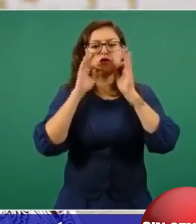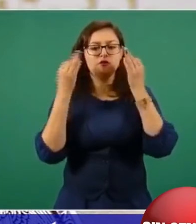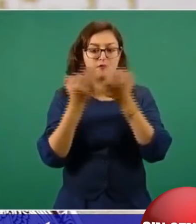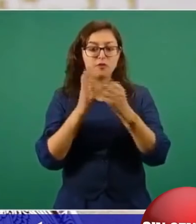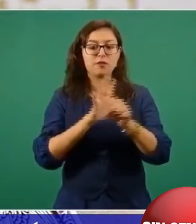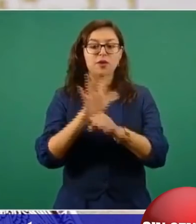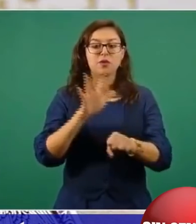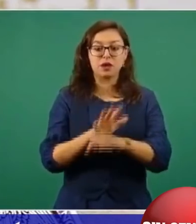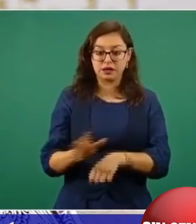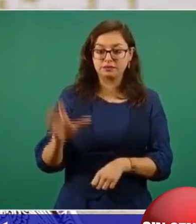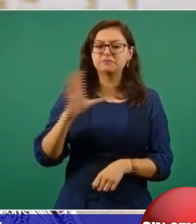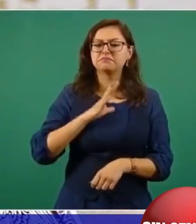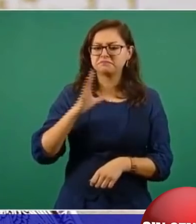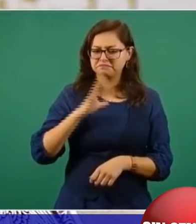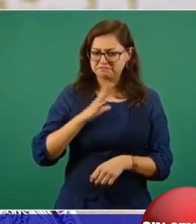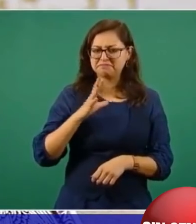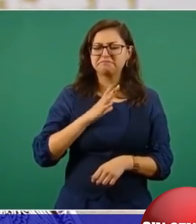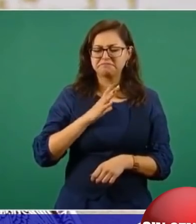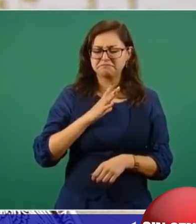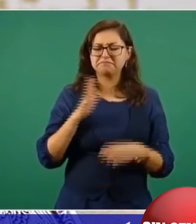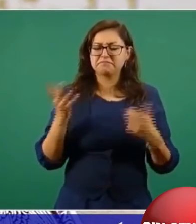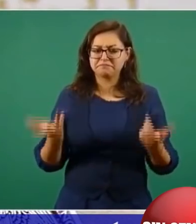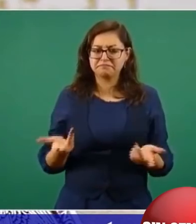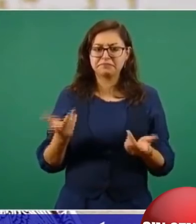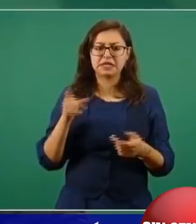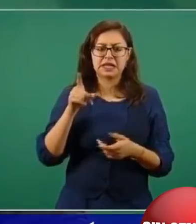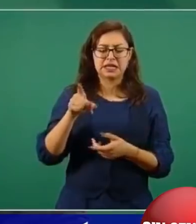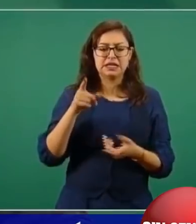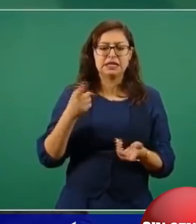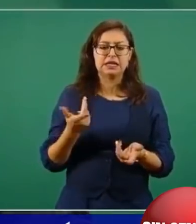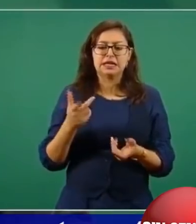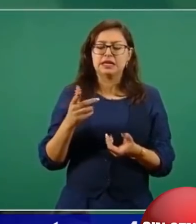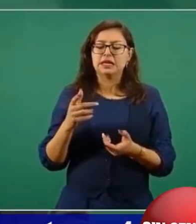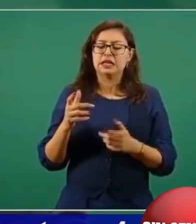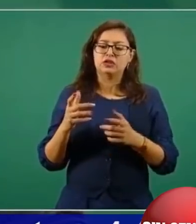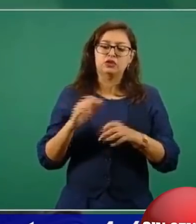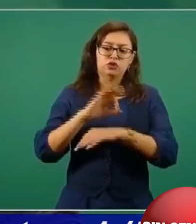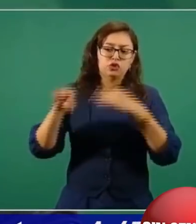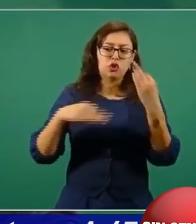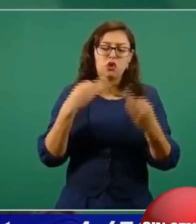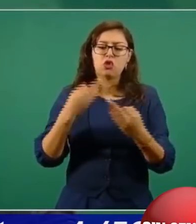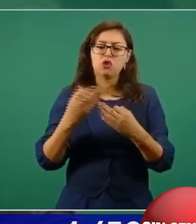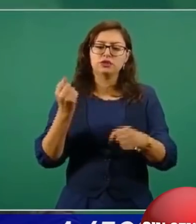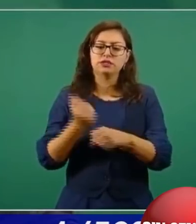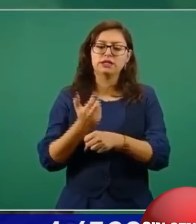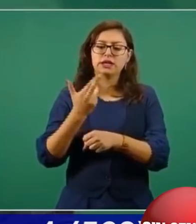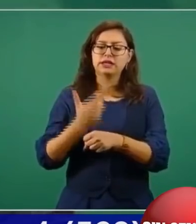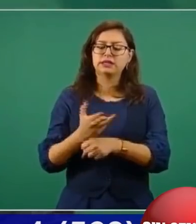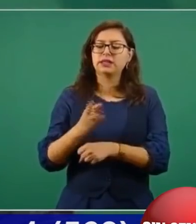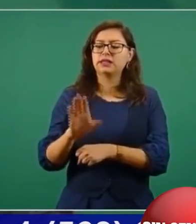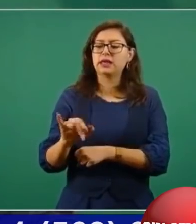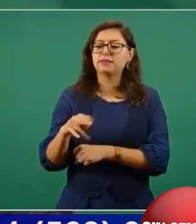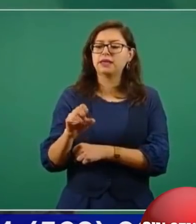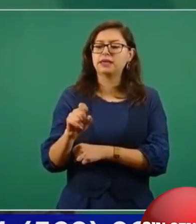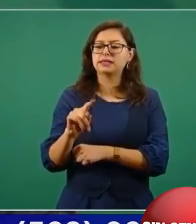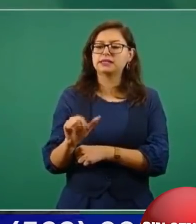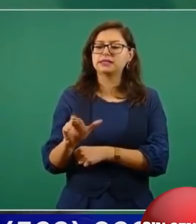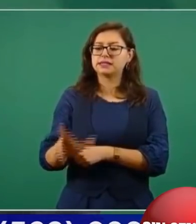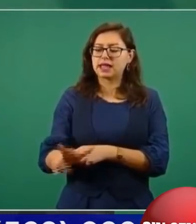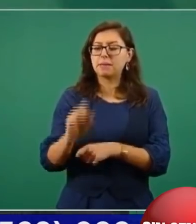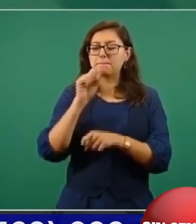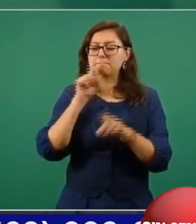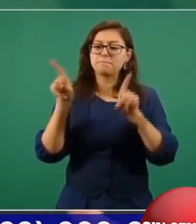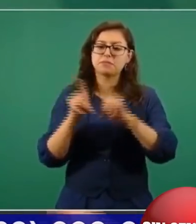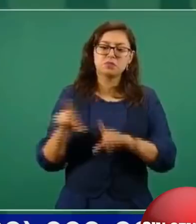es importantísima la participación del sistema de bienestar de los servidores y servidoras de la nación, porque